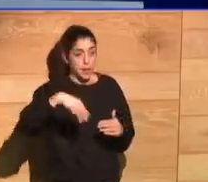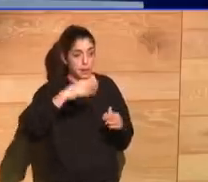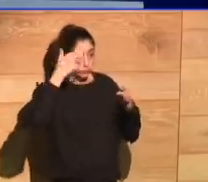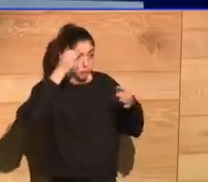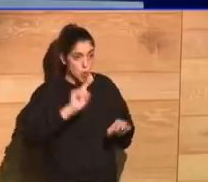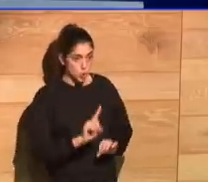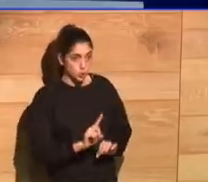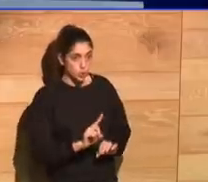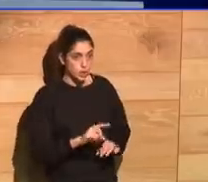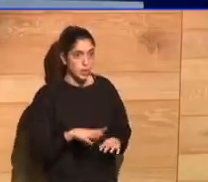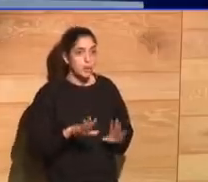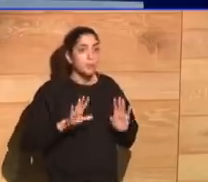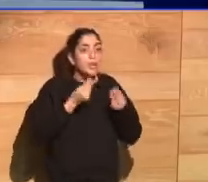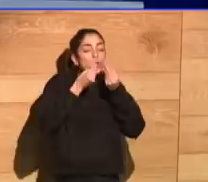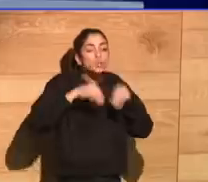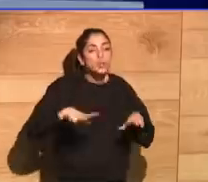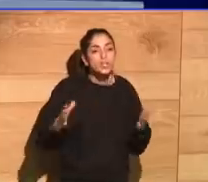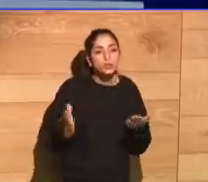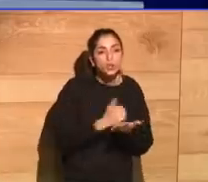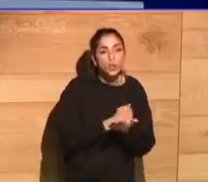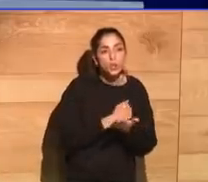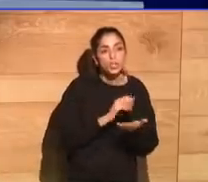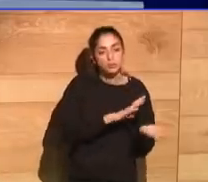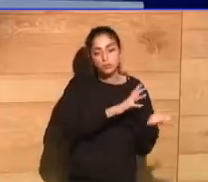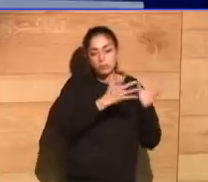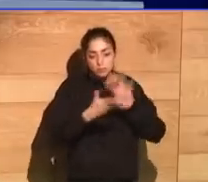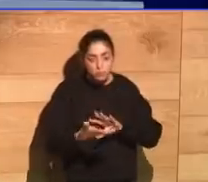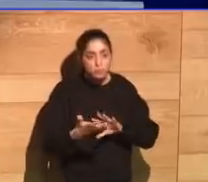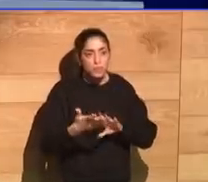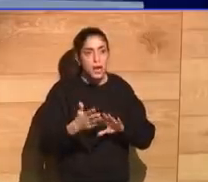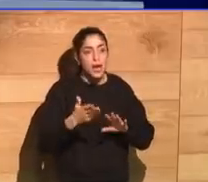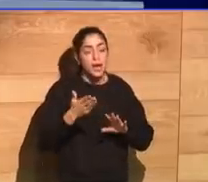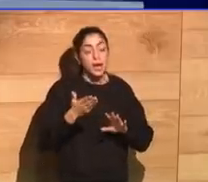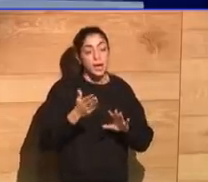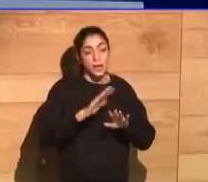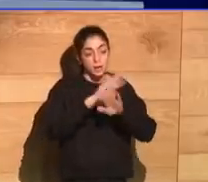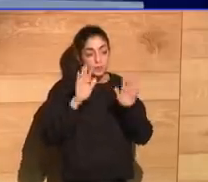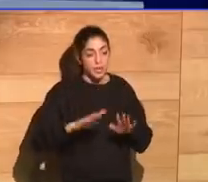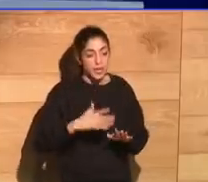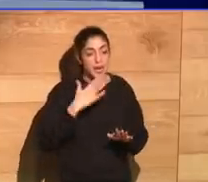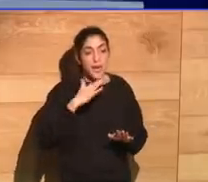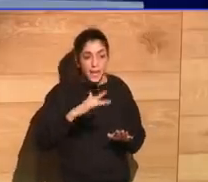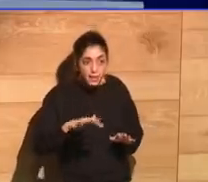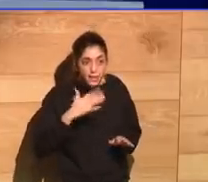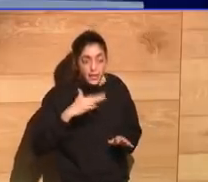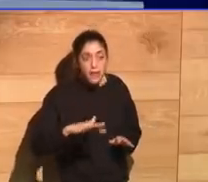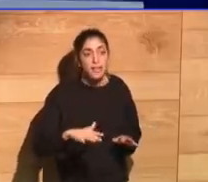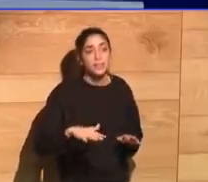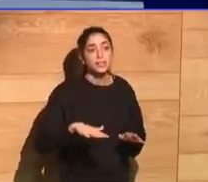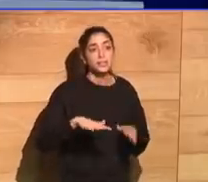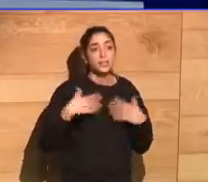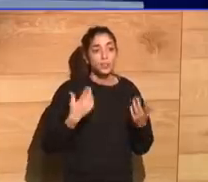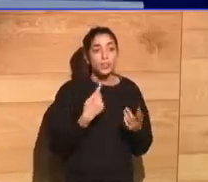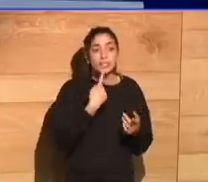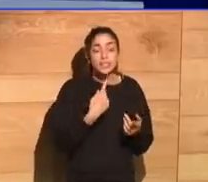que tener en cuenta que todas estas historias se convierten en legendarias, se empiezan a literaturizar, cada uno tiene una más grande que decir. Y al final, cuando se habla de